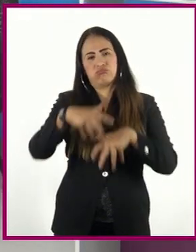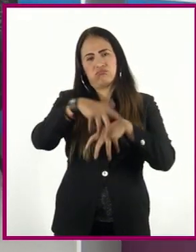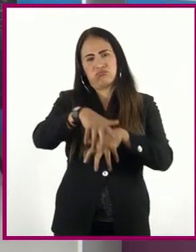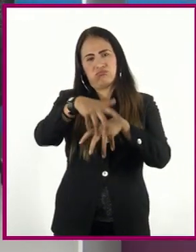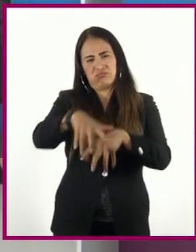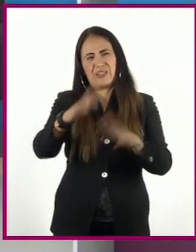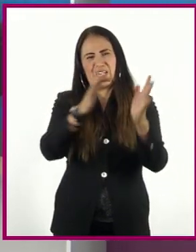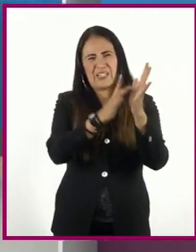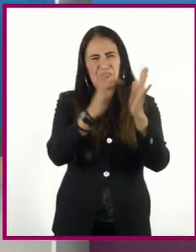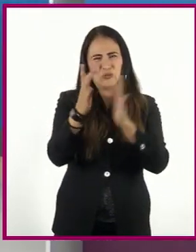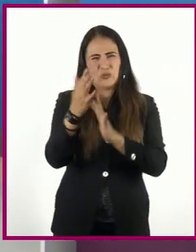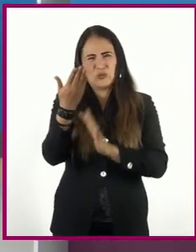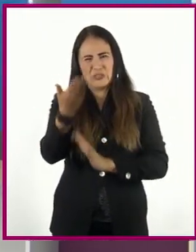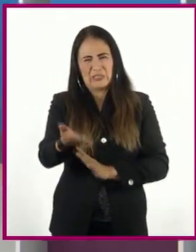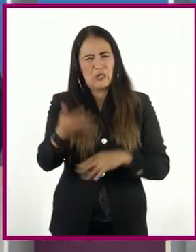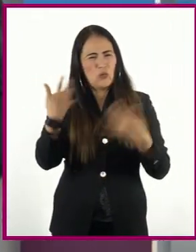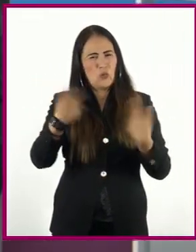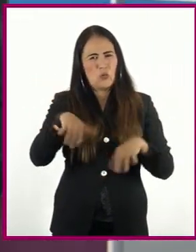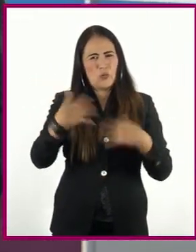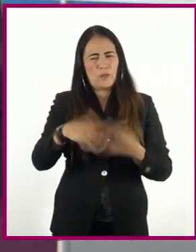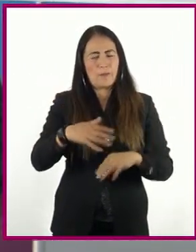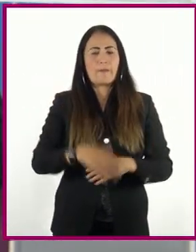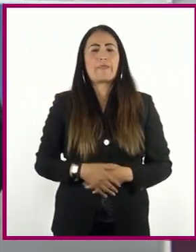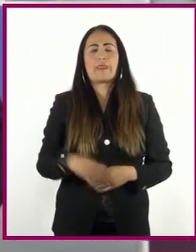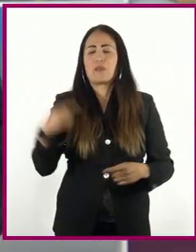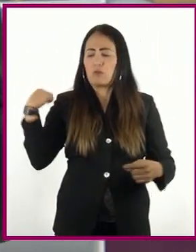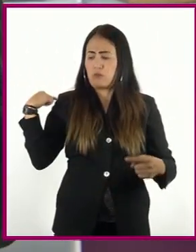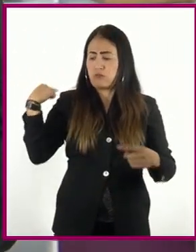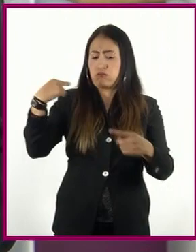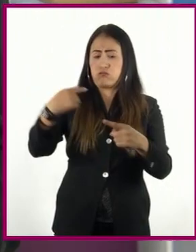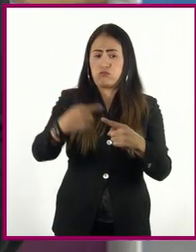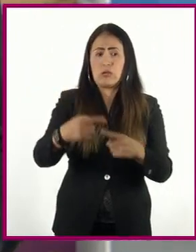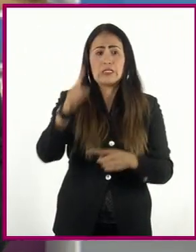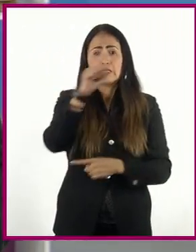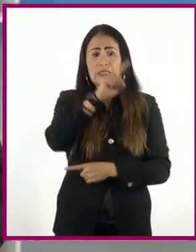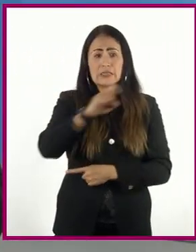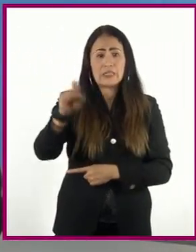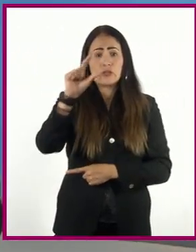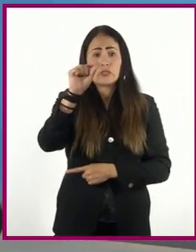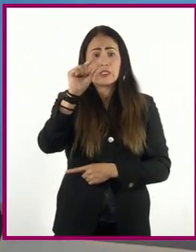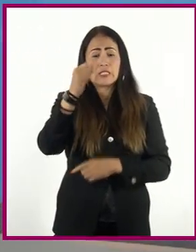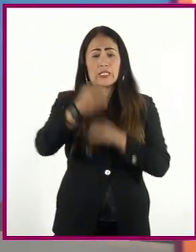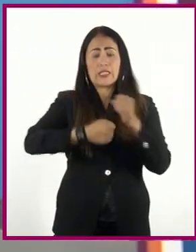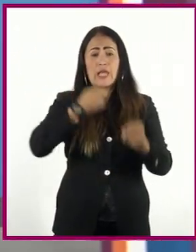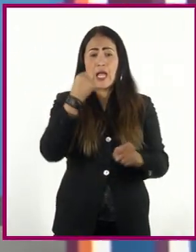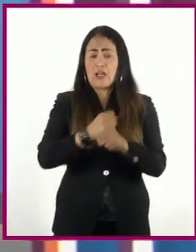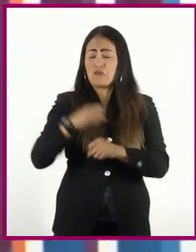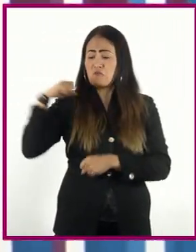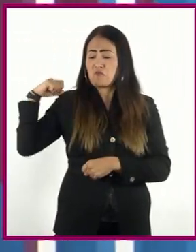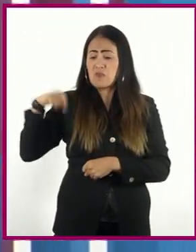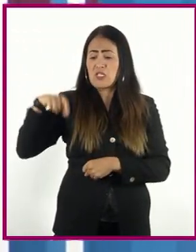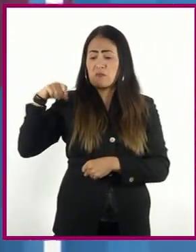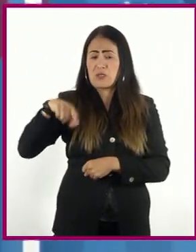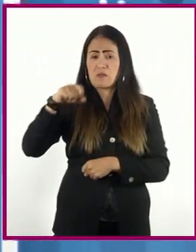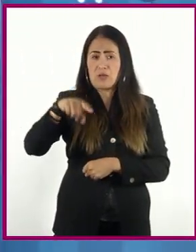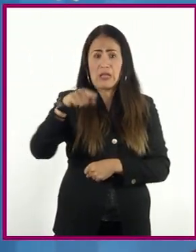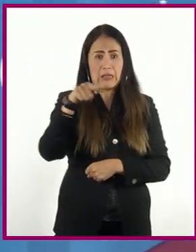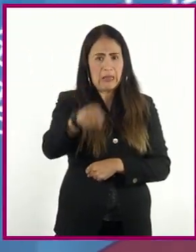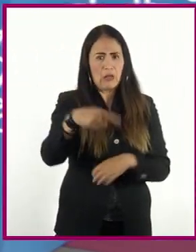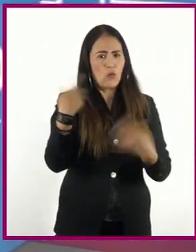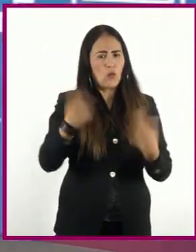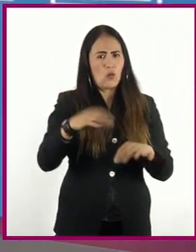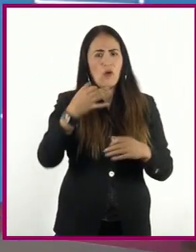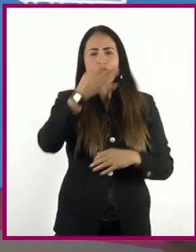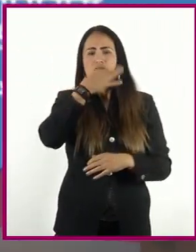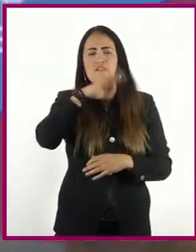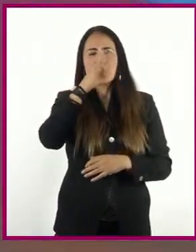del país, la cual se celebra desde hace más de 170 años y ha sido catalogada como Patrimonio